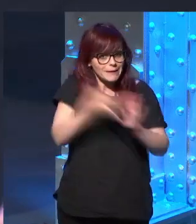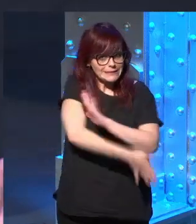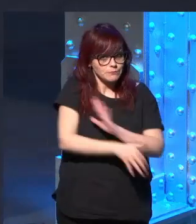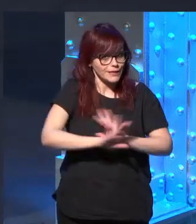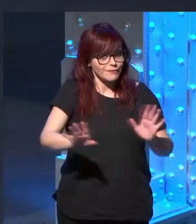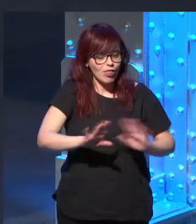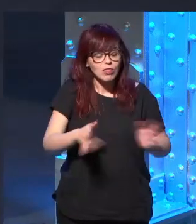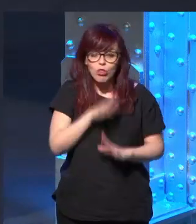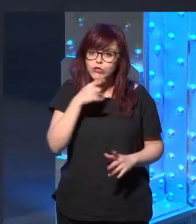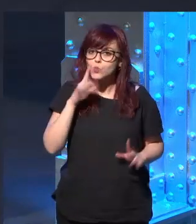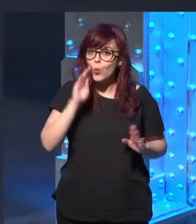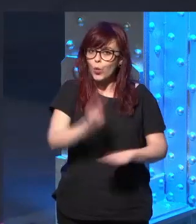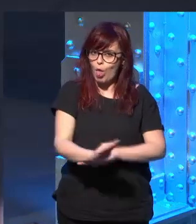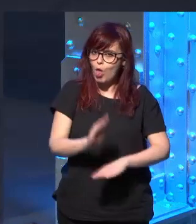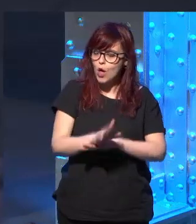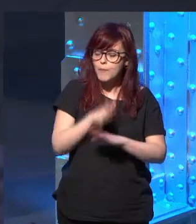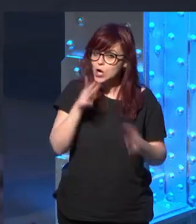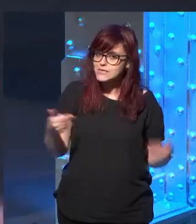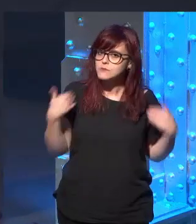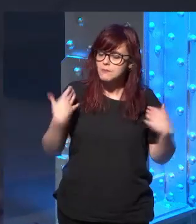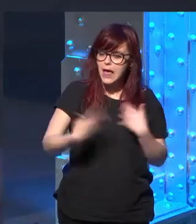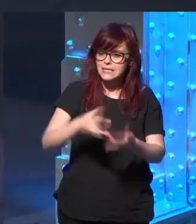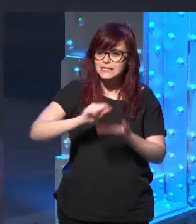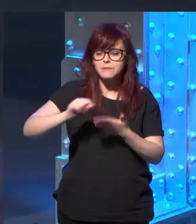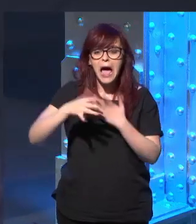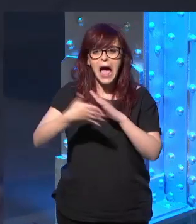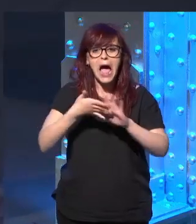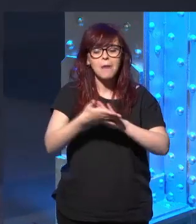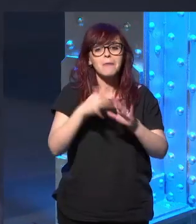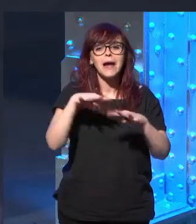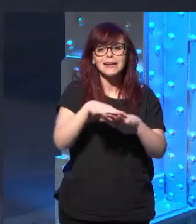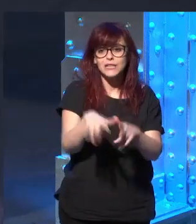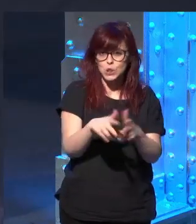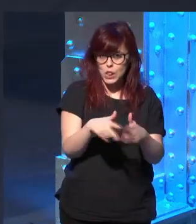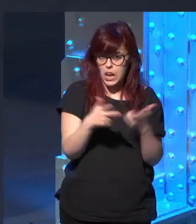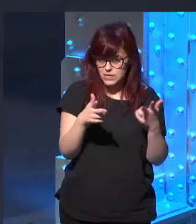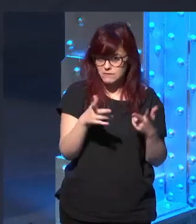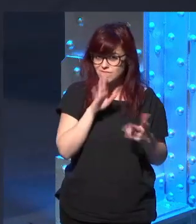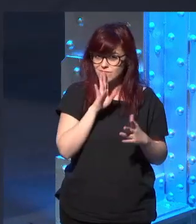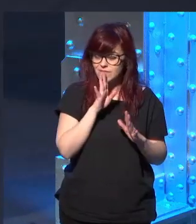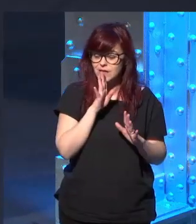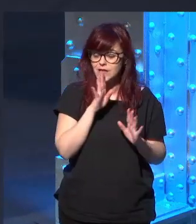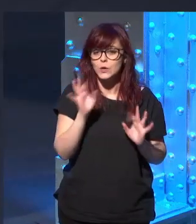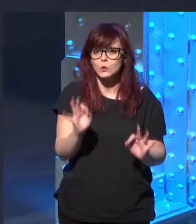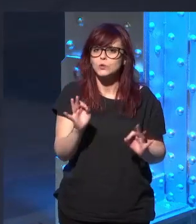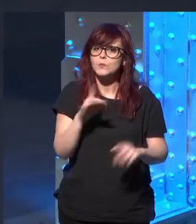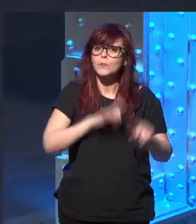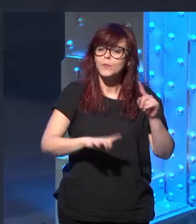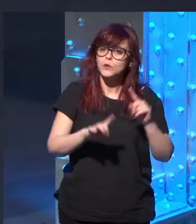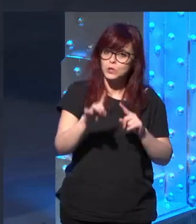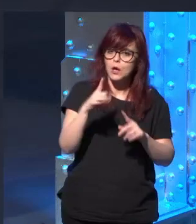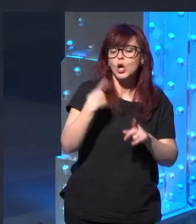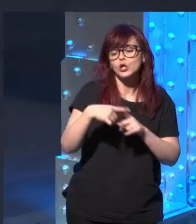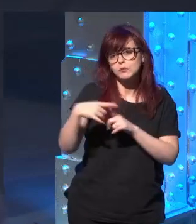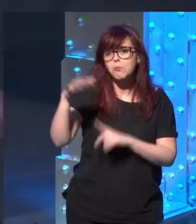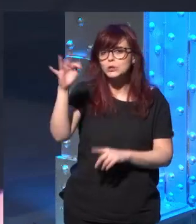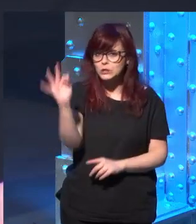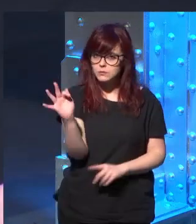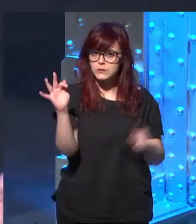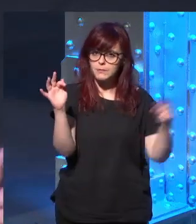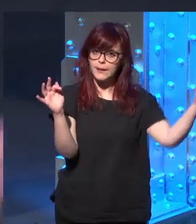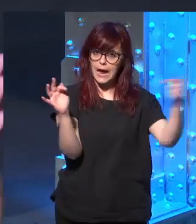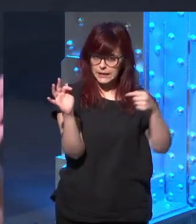además. Uh-huh. Con lo cual hay que ser muy responsable. Y ahora estabais hablando de las redes. Las redes nos han traído muchas cosas positivas, pero